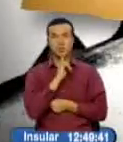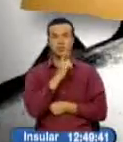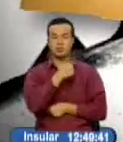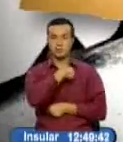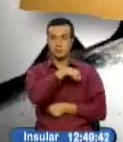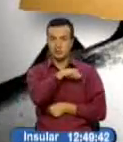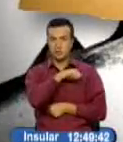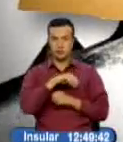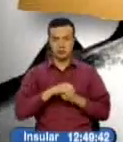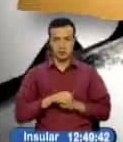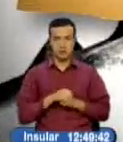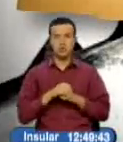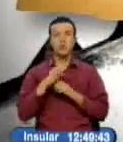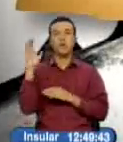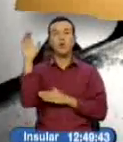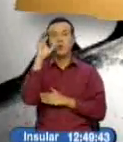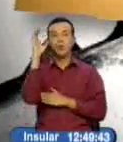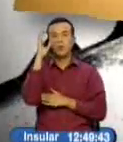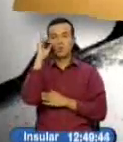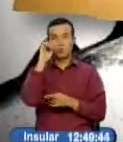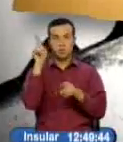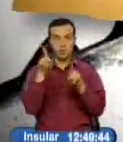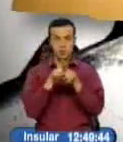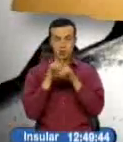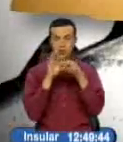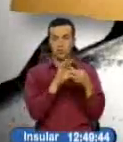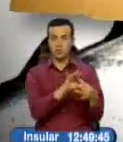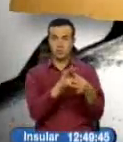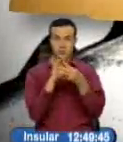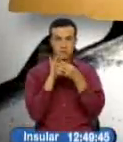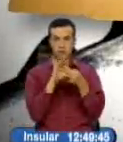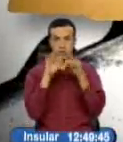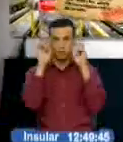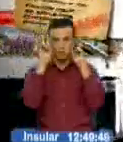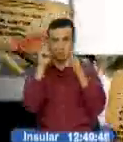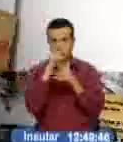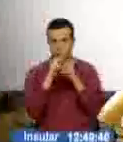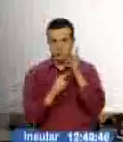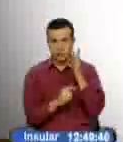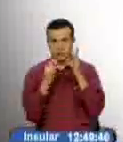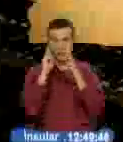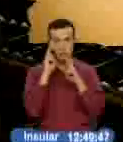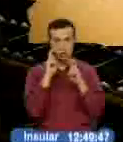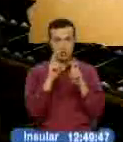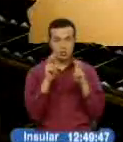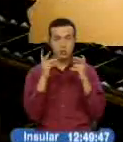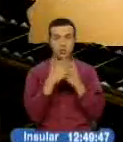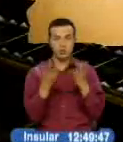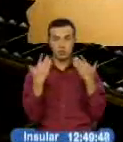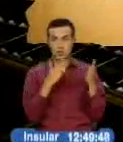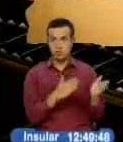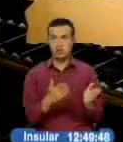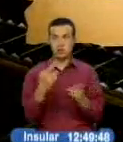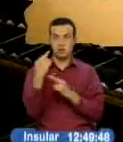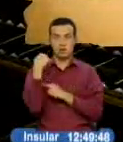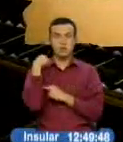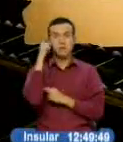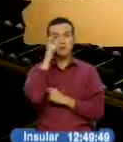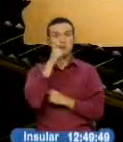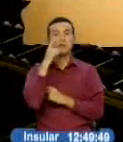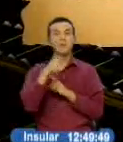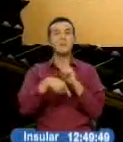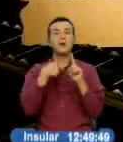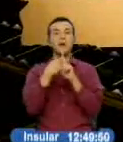España, mientras que con Colombia firmó un acuerdo de cooperación en este tema. La investigación que tiene a su cargo la Fiscalía incluye